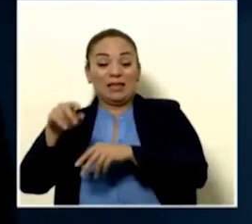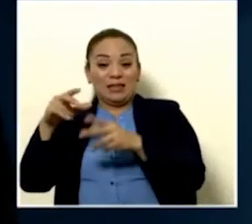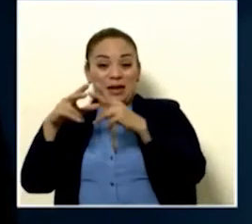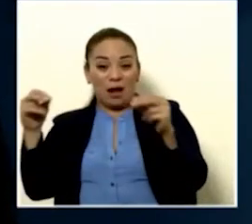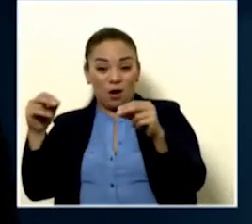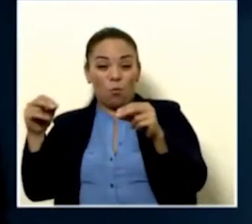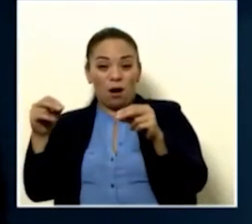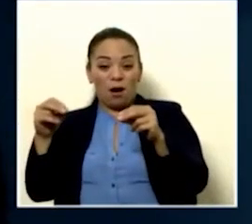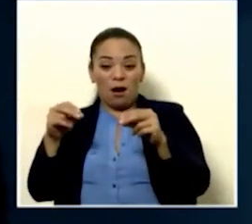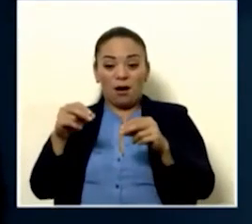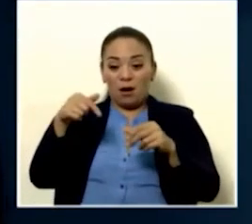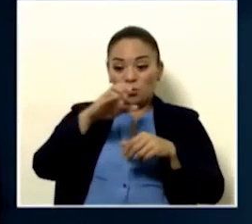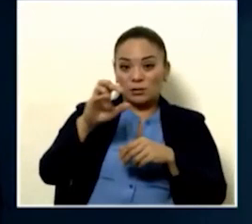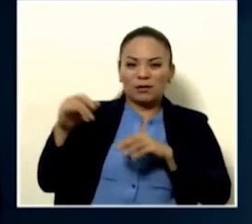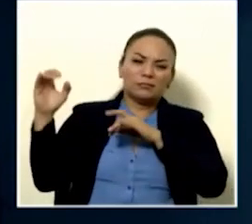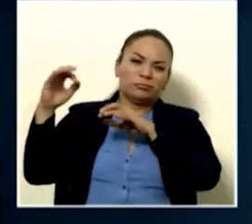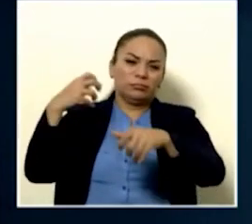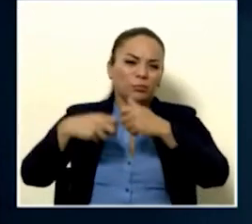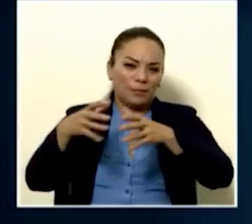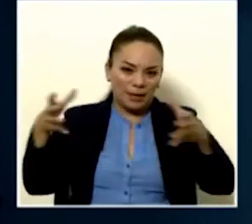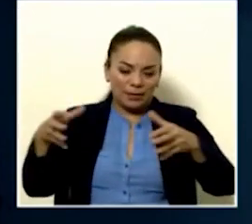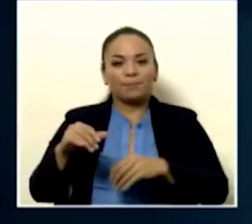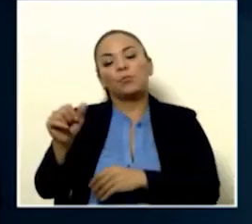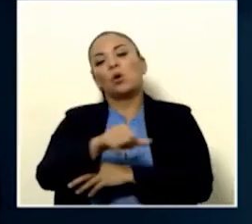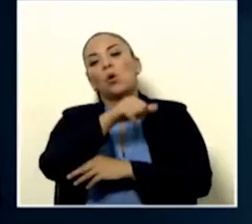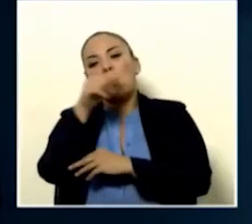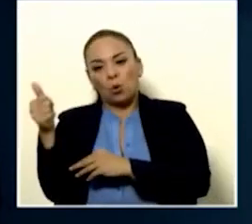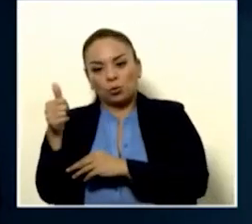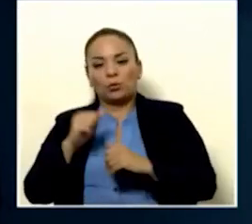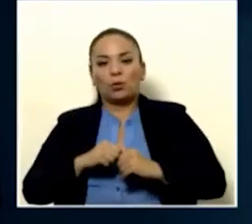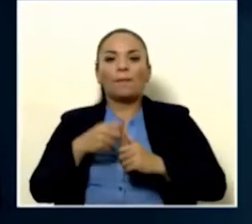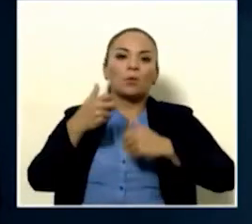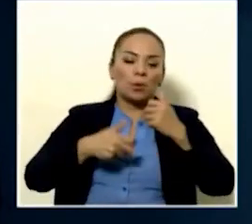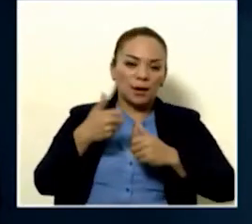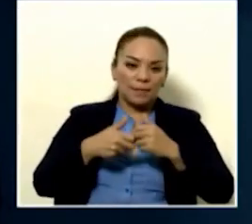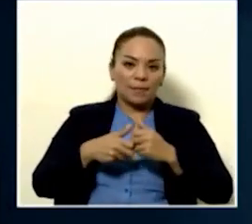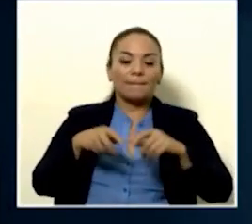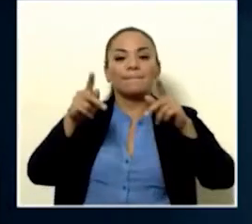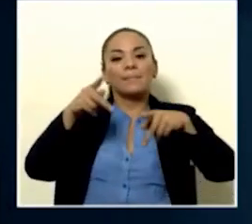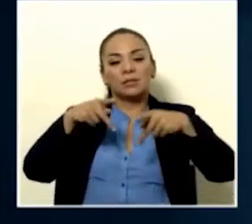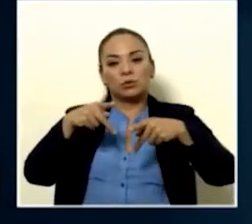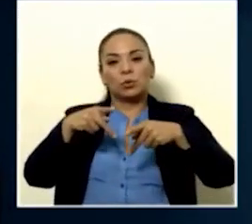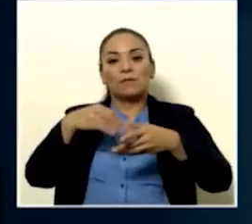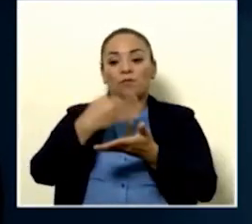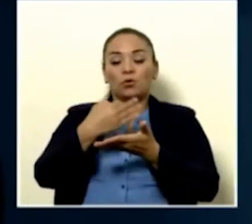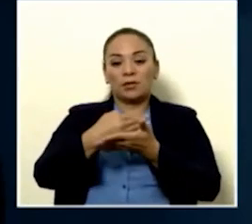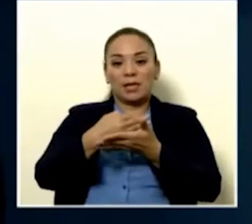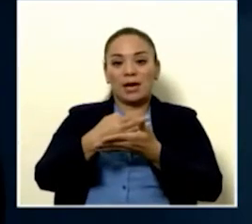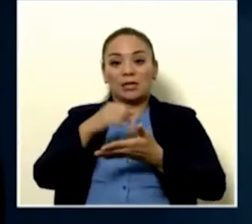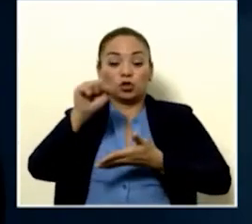otra parte del problema migratorio, que son los flujos de migrantes en tránsito que recibimos en la frontera sur